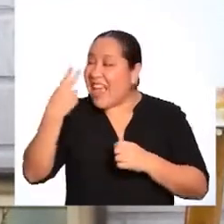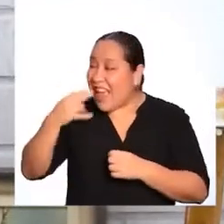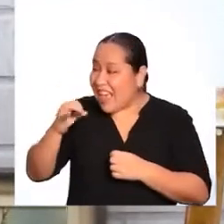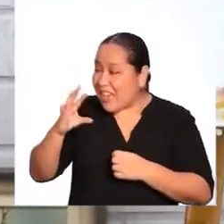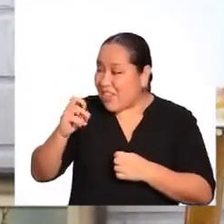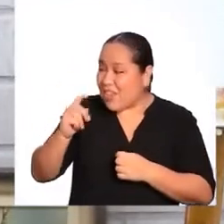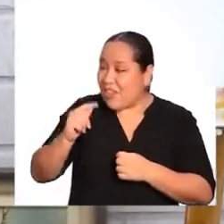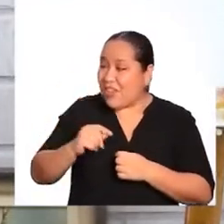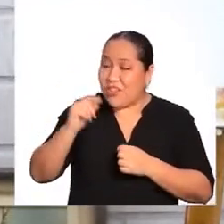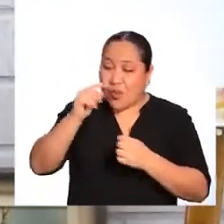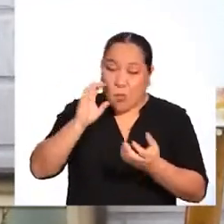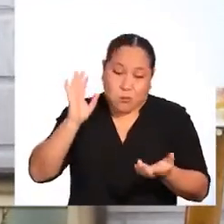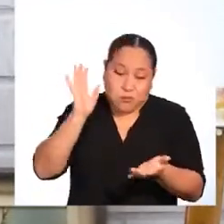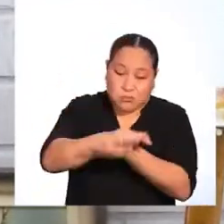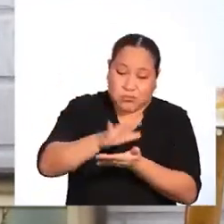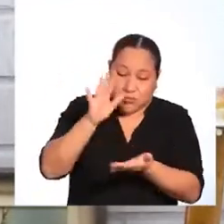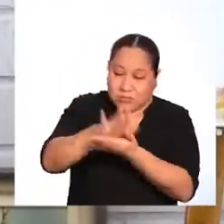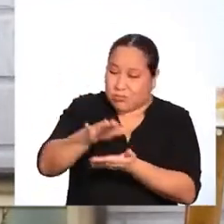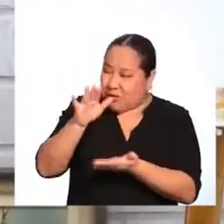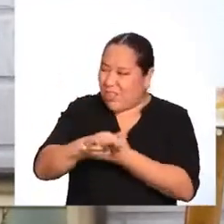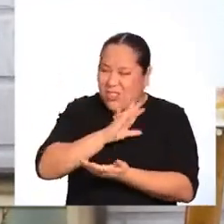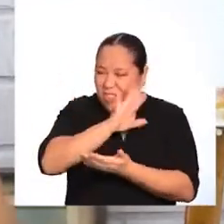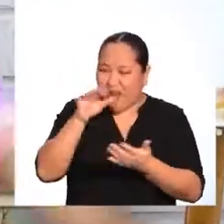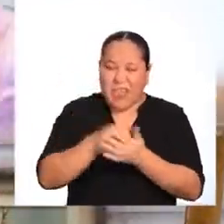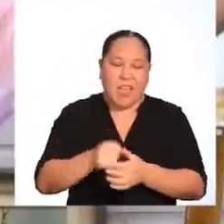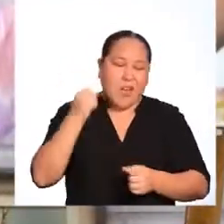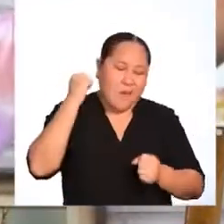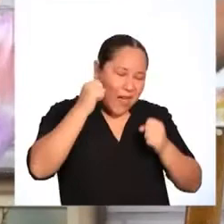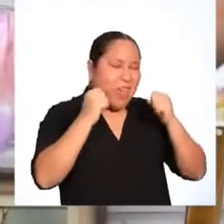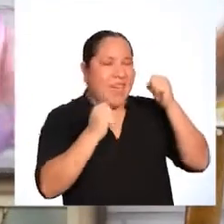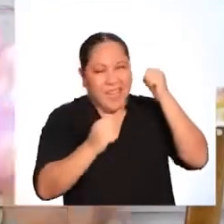director túmbate paz